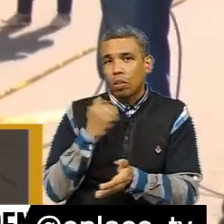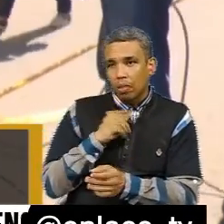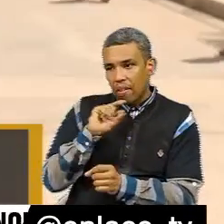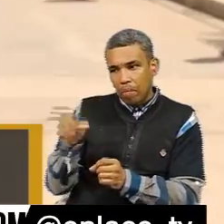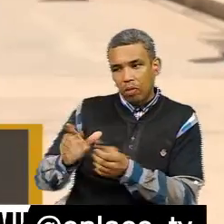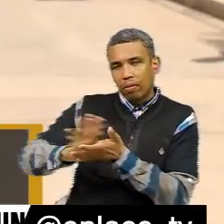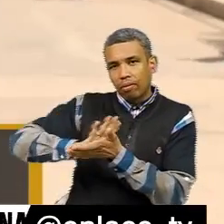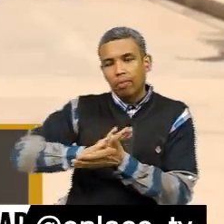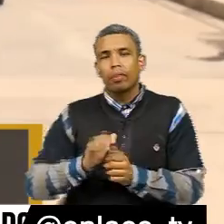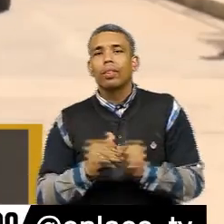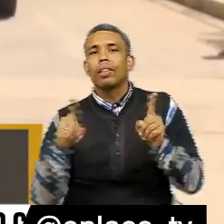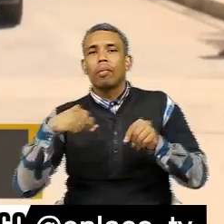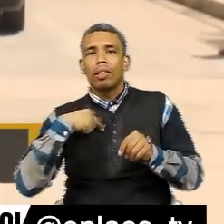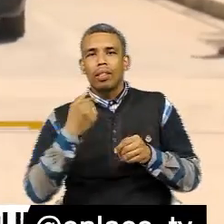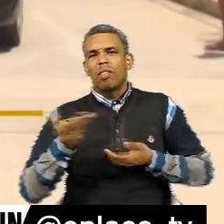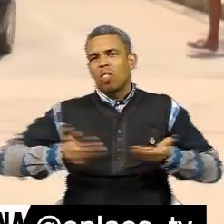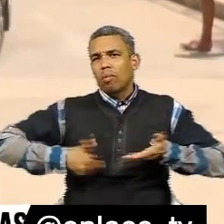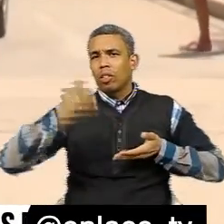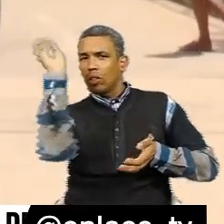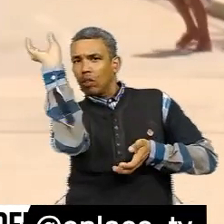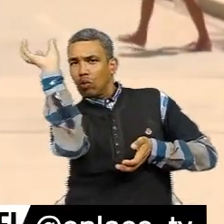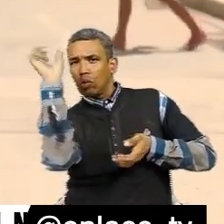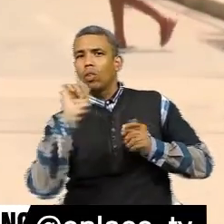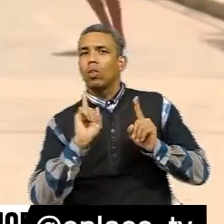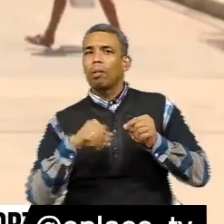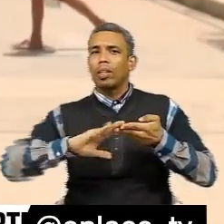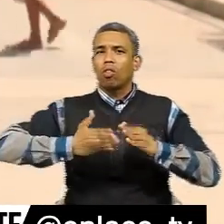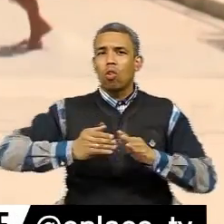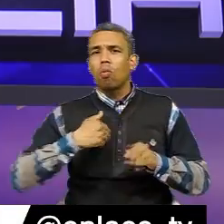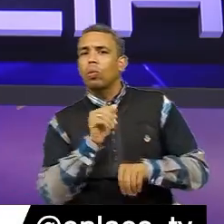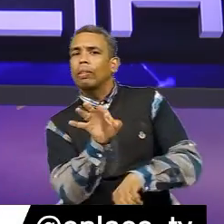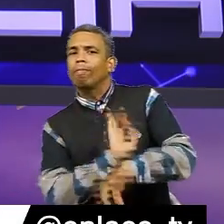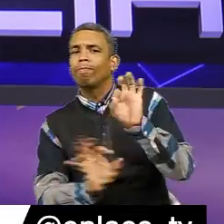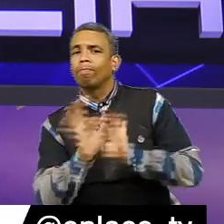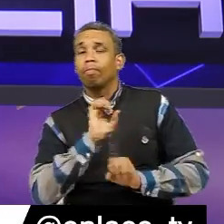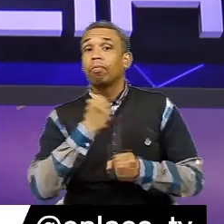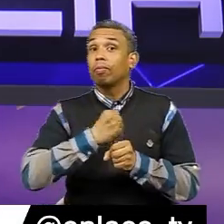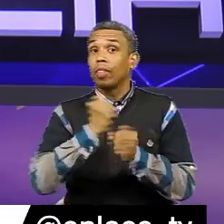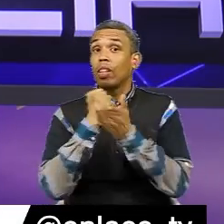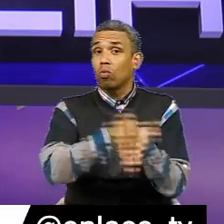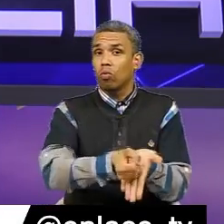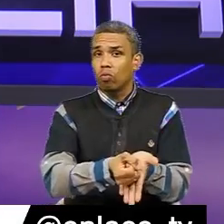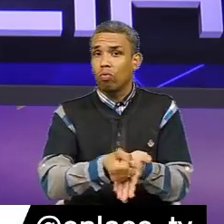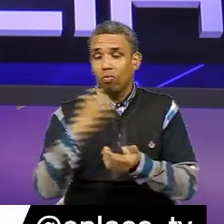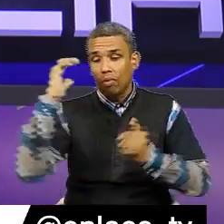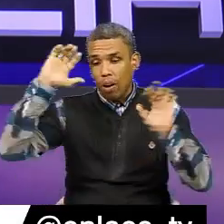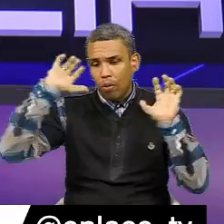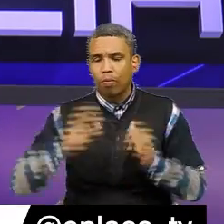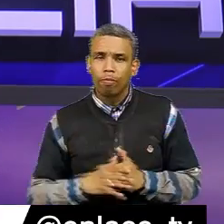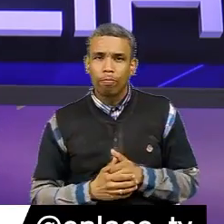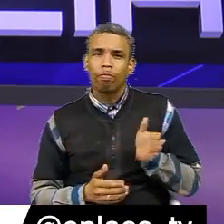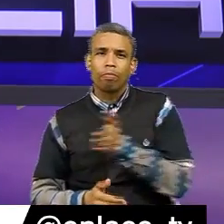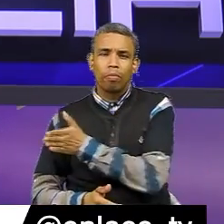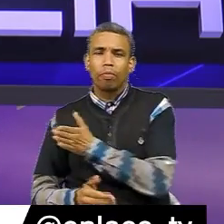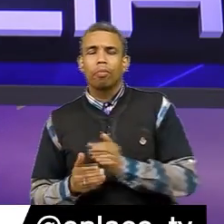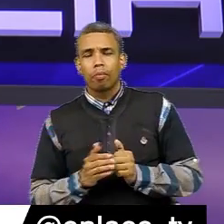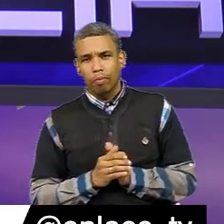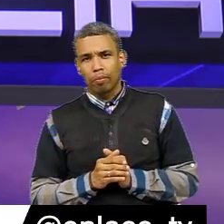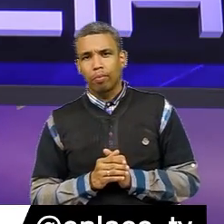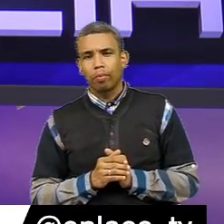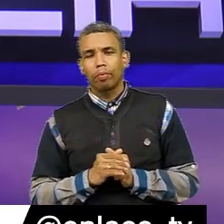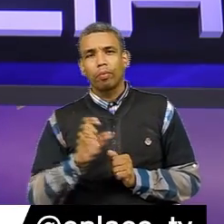del servicio de ambulancia y la contratación de mano de obra local en ese sitio. Y luego del debate de la salud en Santander, el diputado